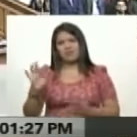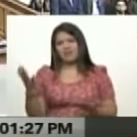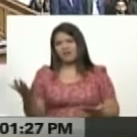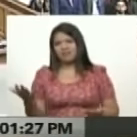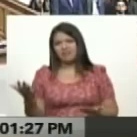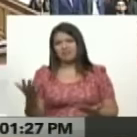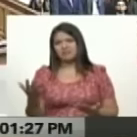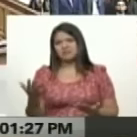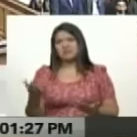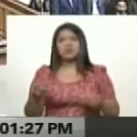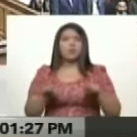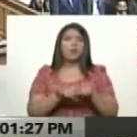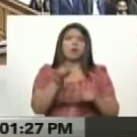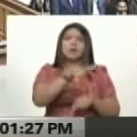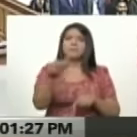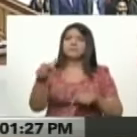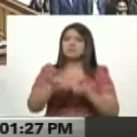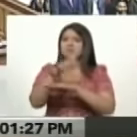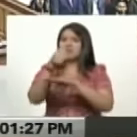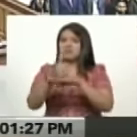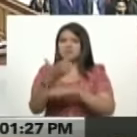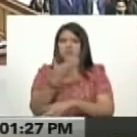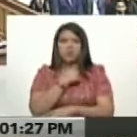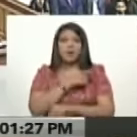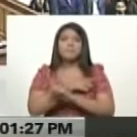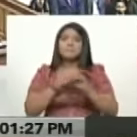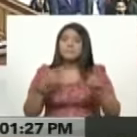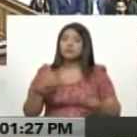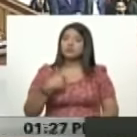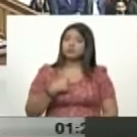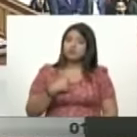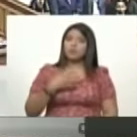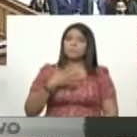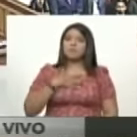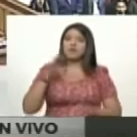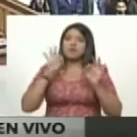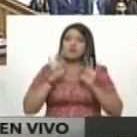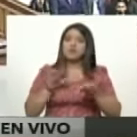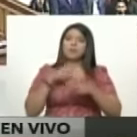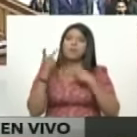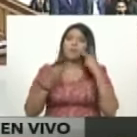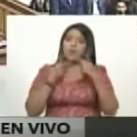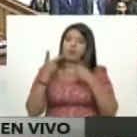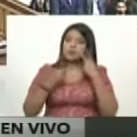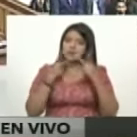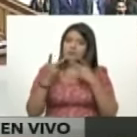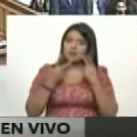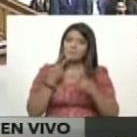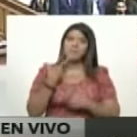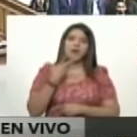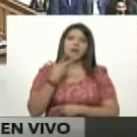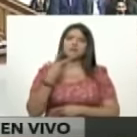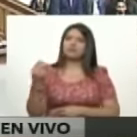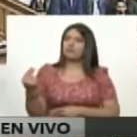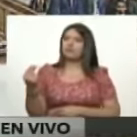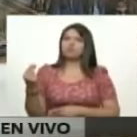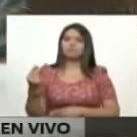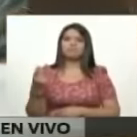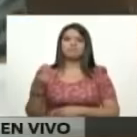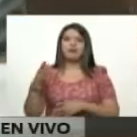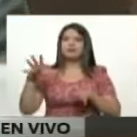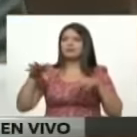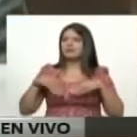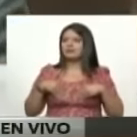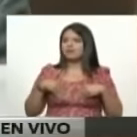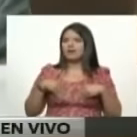igual que para los miembros de la Junta Directiva, pero tengo mis razones políticas para negar el paquete completo,